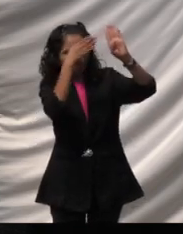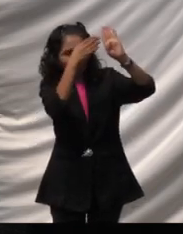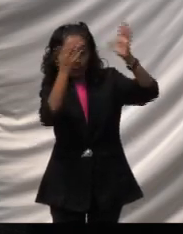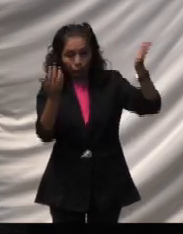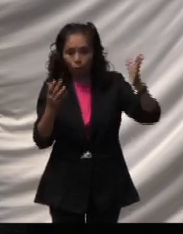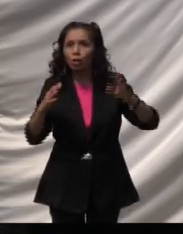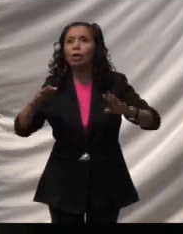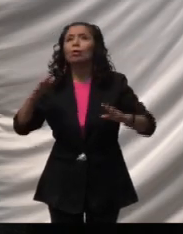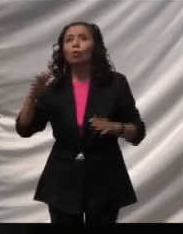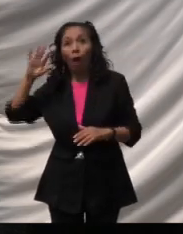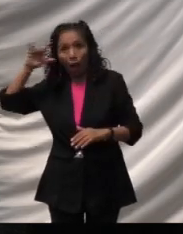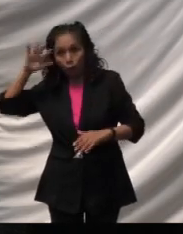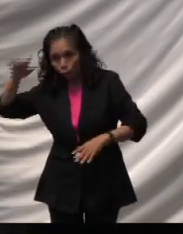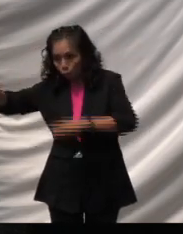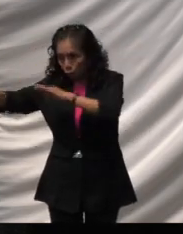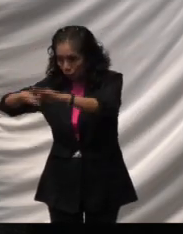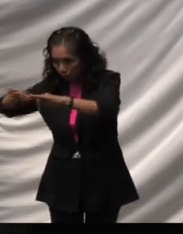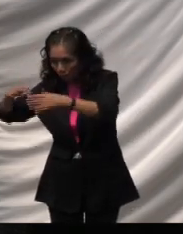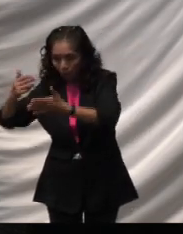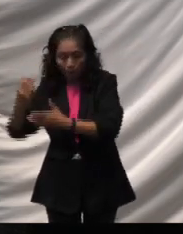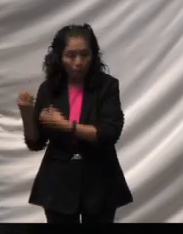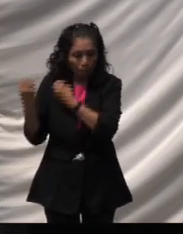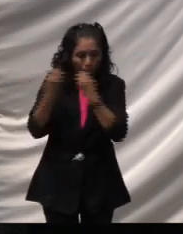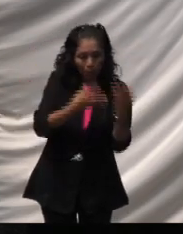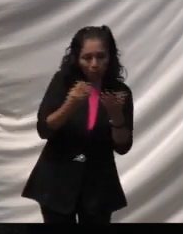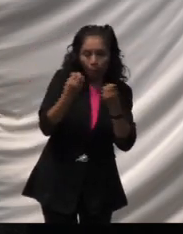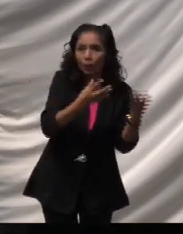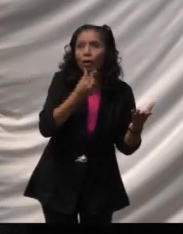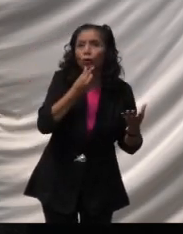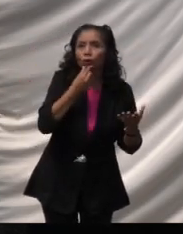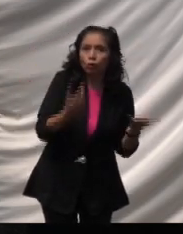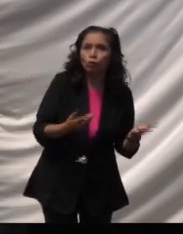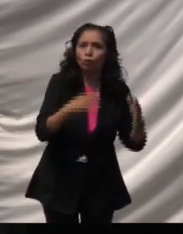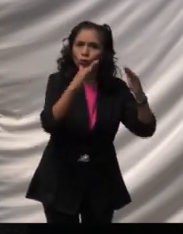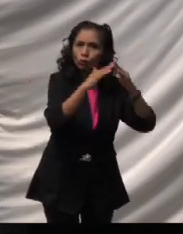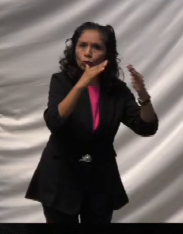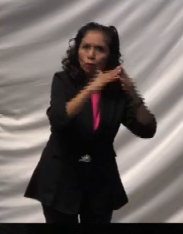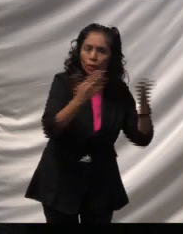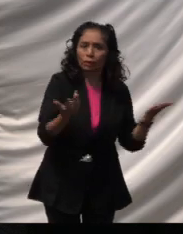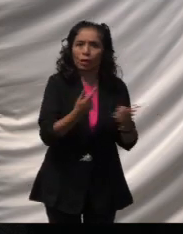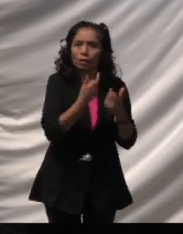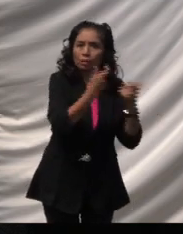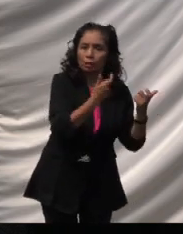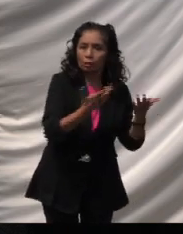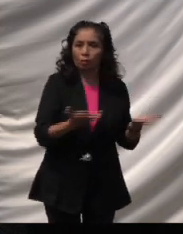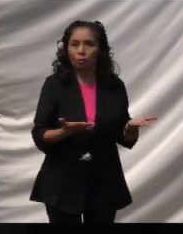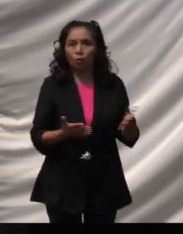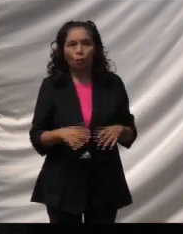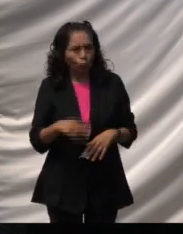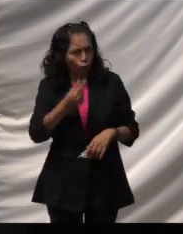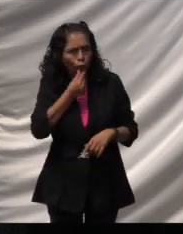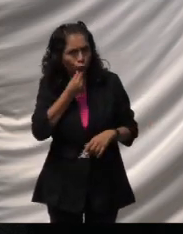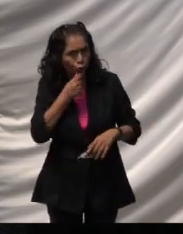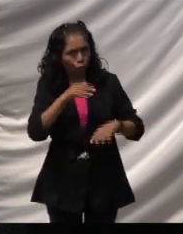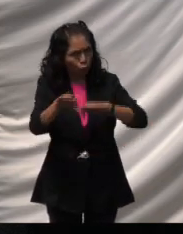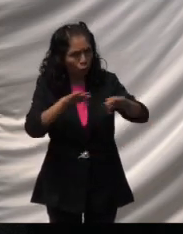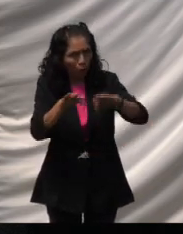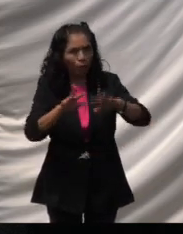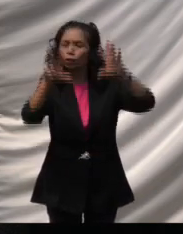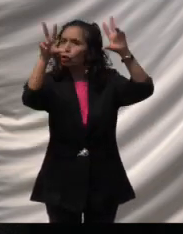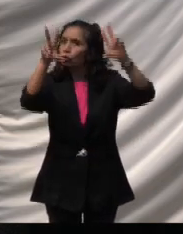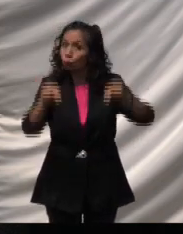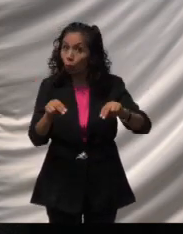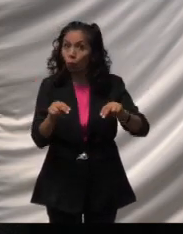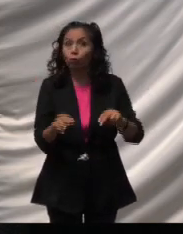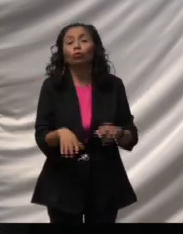menores vivienda, seguro médico, educación y un buen futuro. La obligación de los niños no es trabajar, es